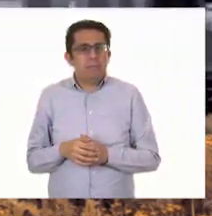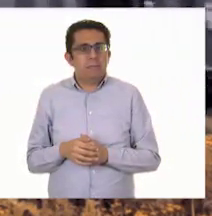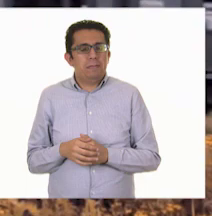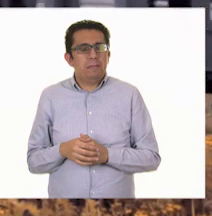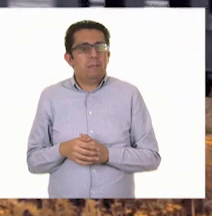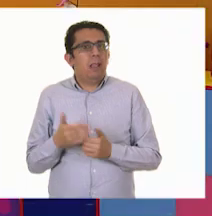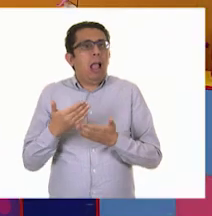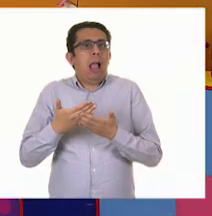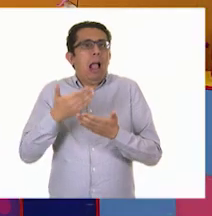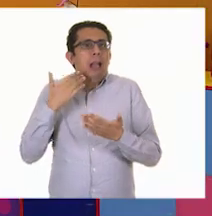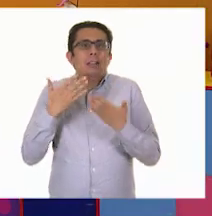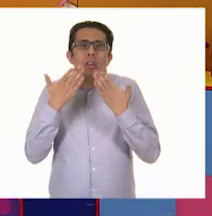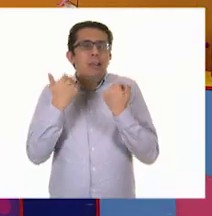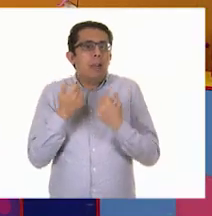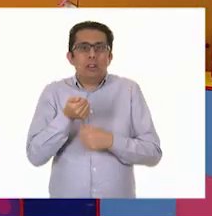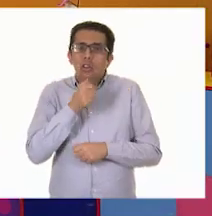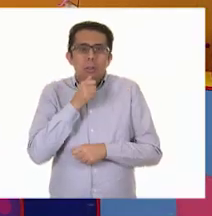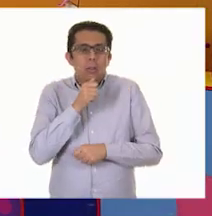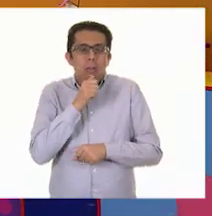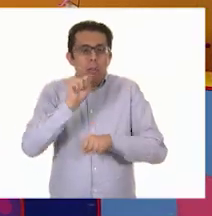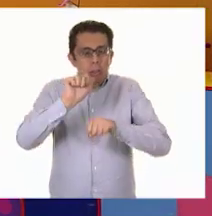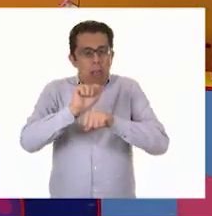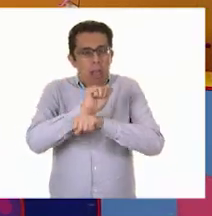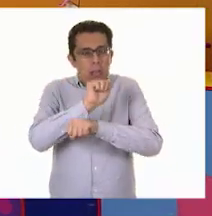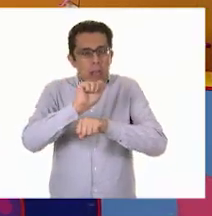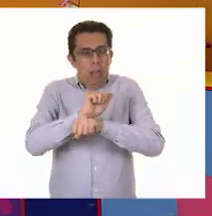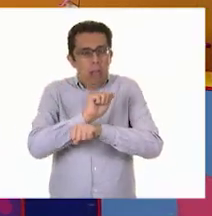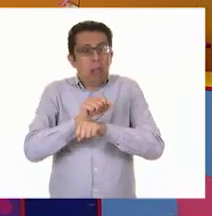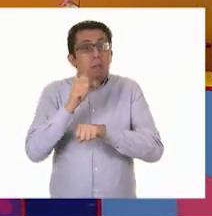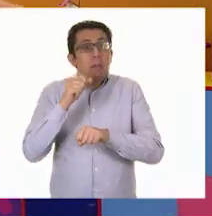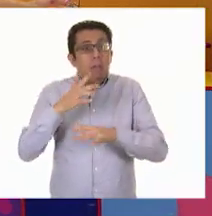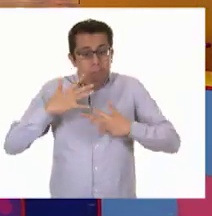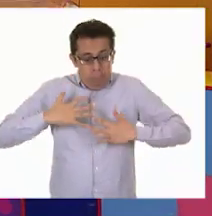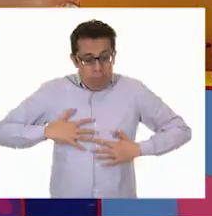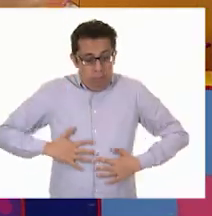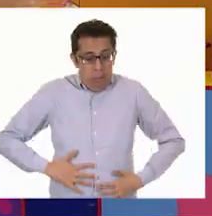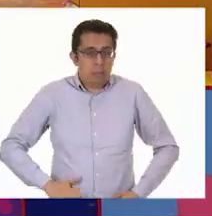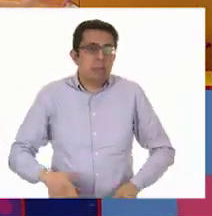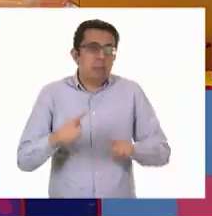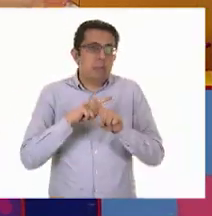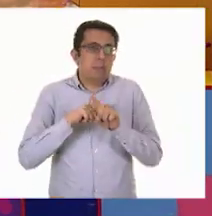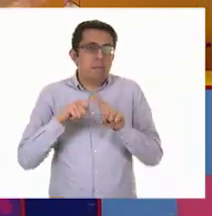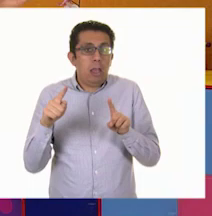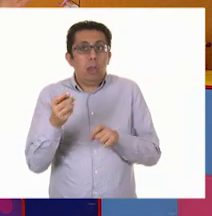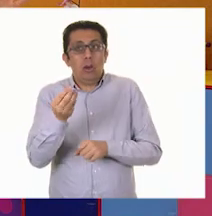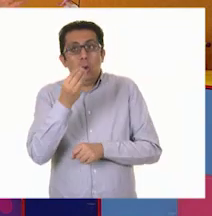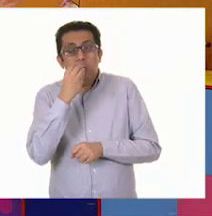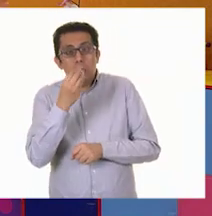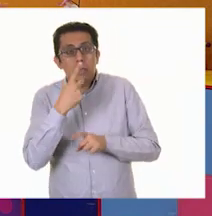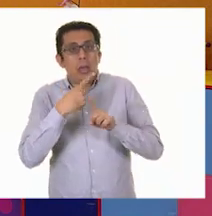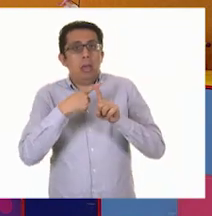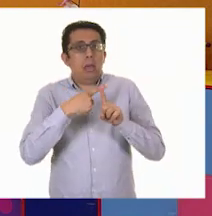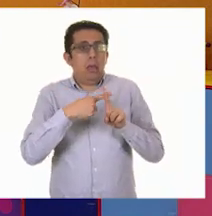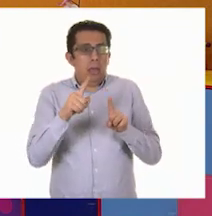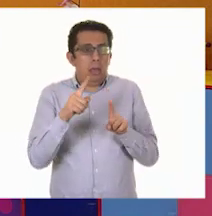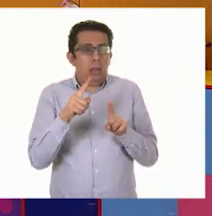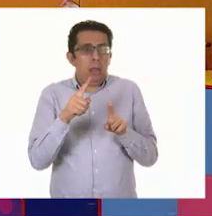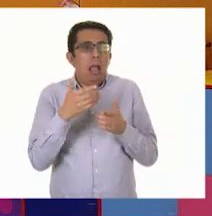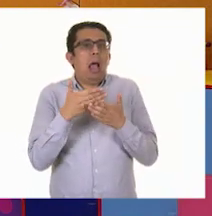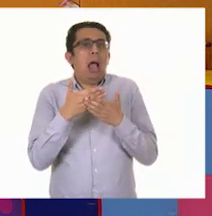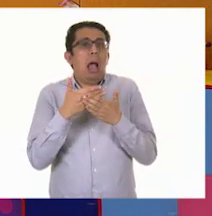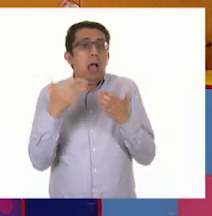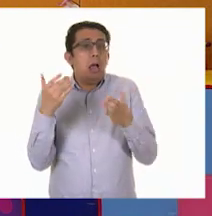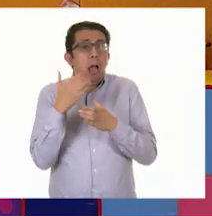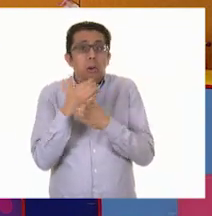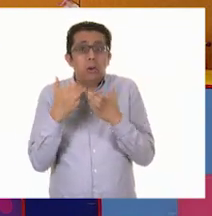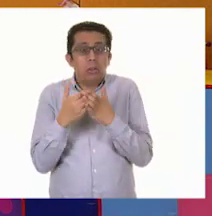No existían los automóviles y la vestimenta era distinta, la comida y muchas cosas que ahora tienen a la